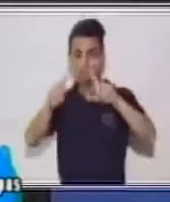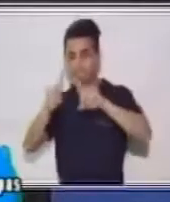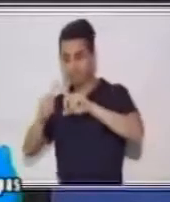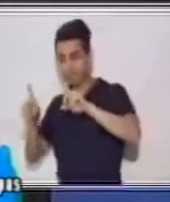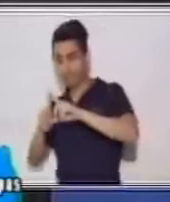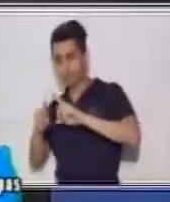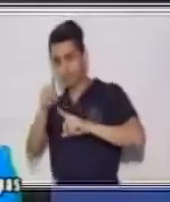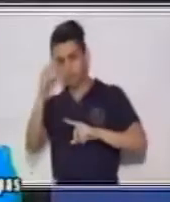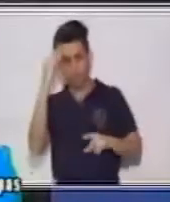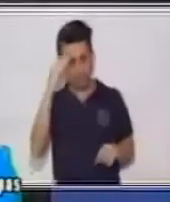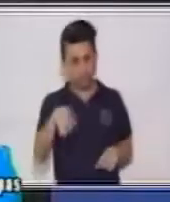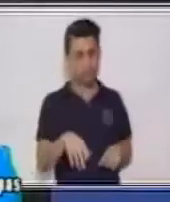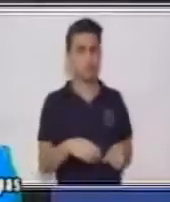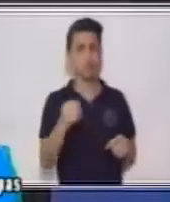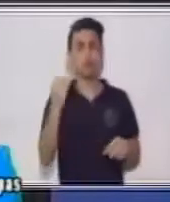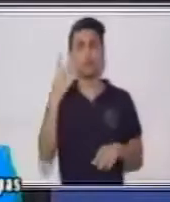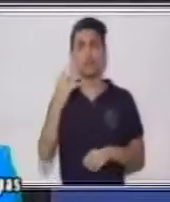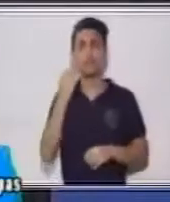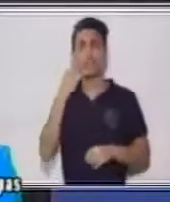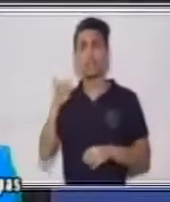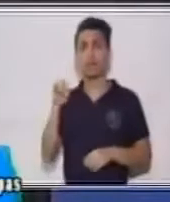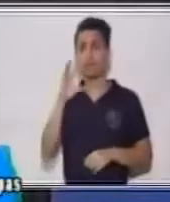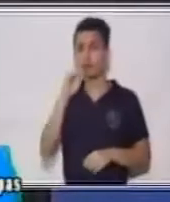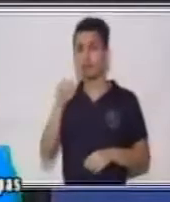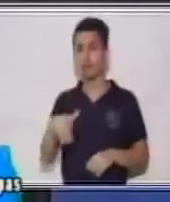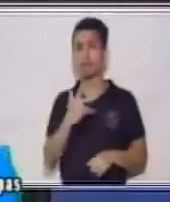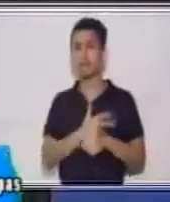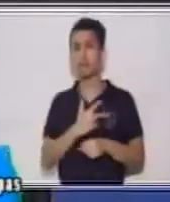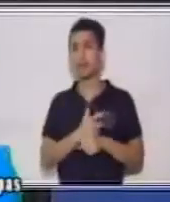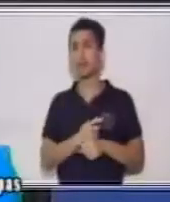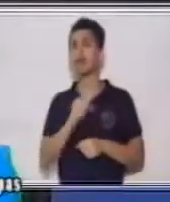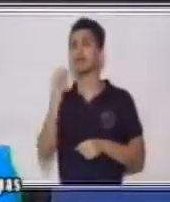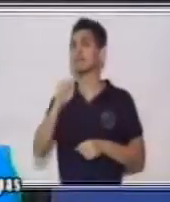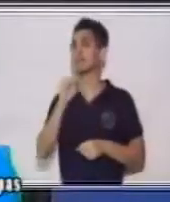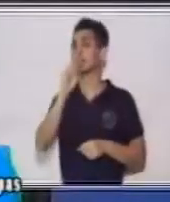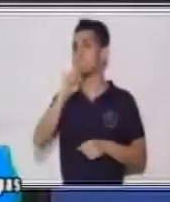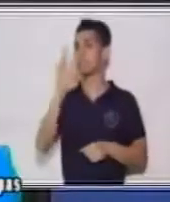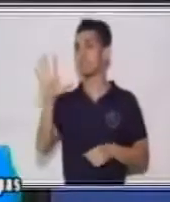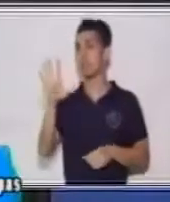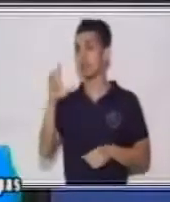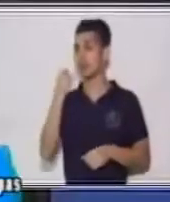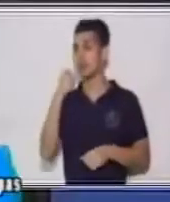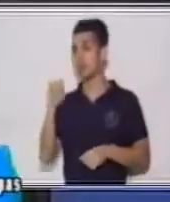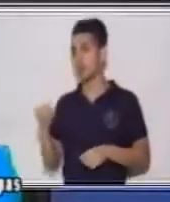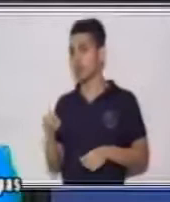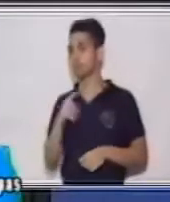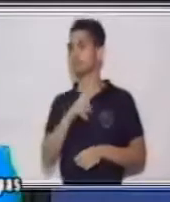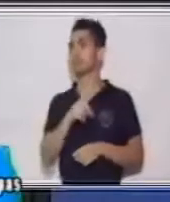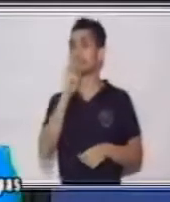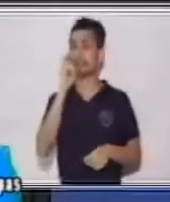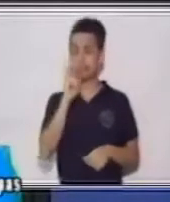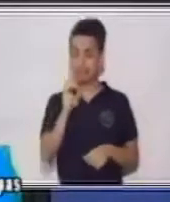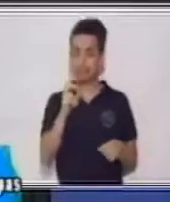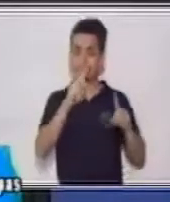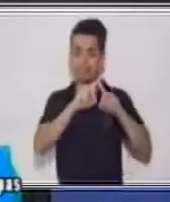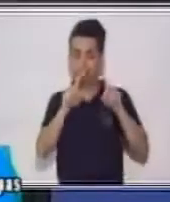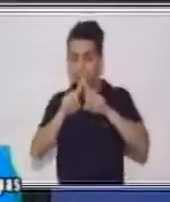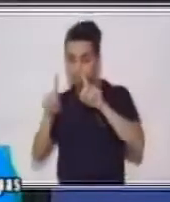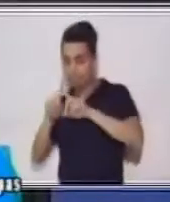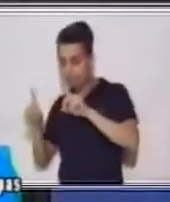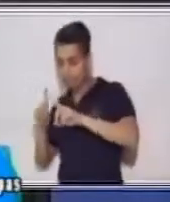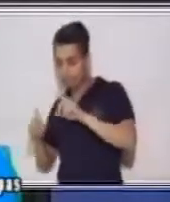¿Cuántos idiomas se hablan en Guatemala? Así es, 25 idiomas. Esas son las variantes.